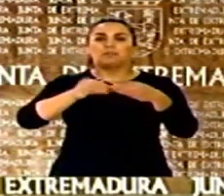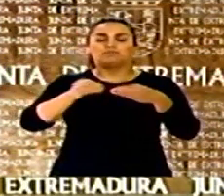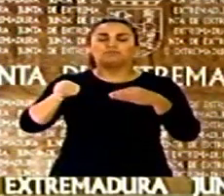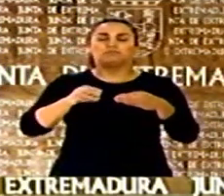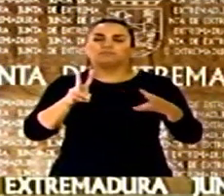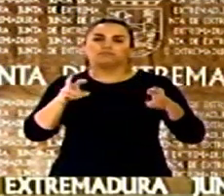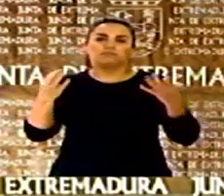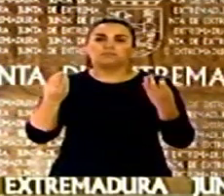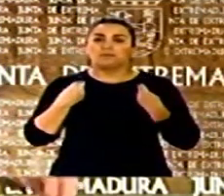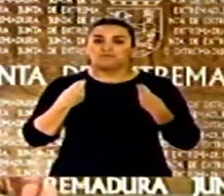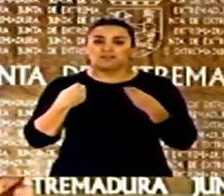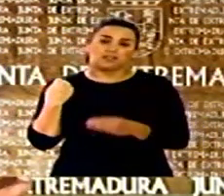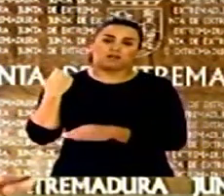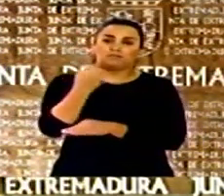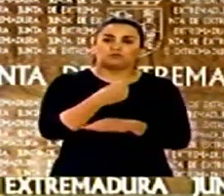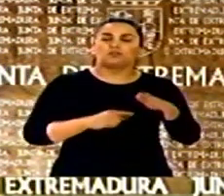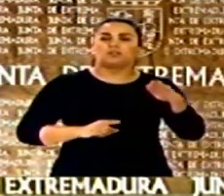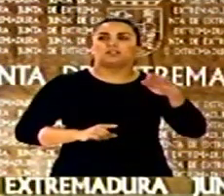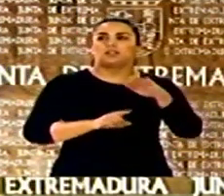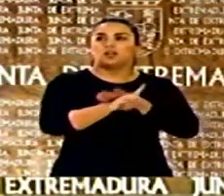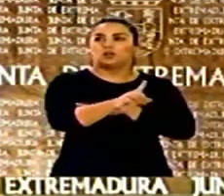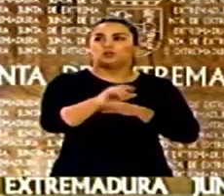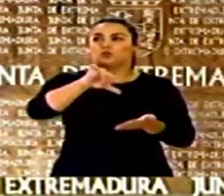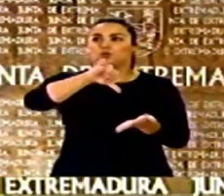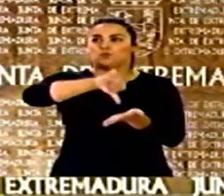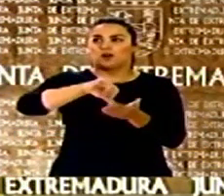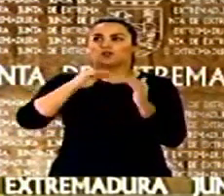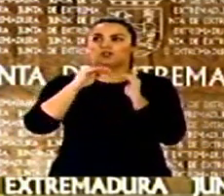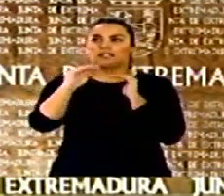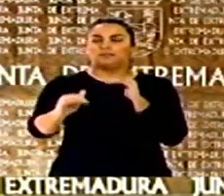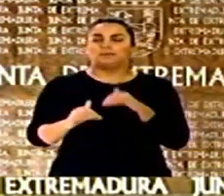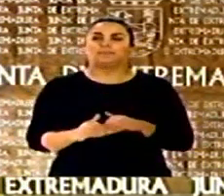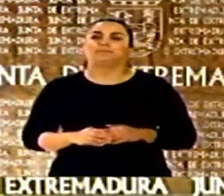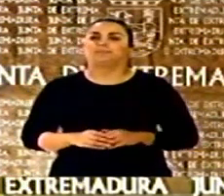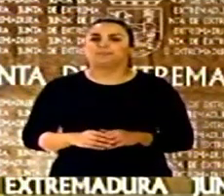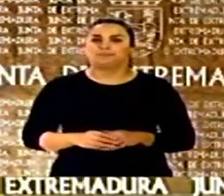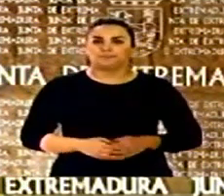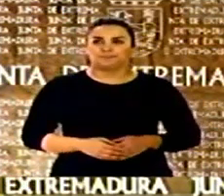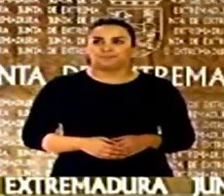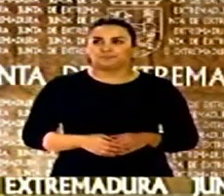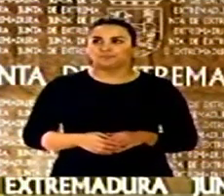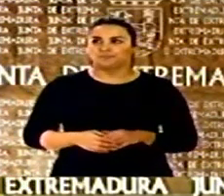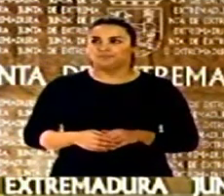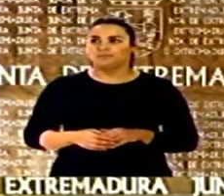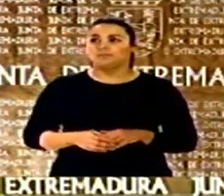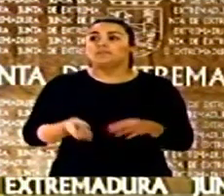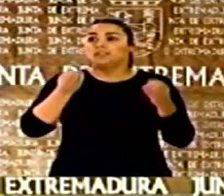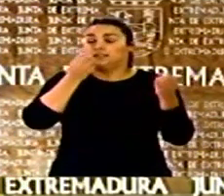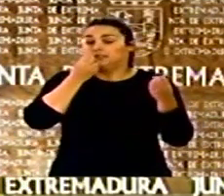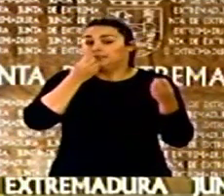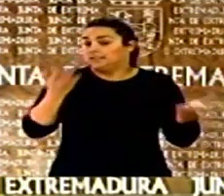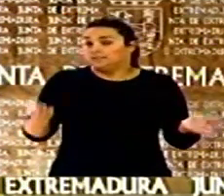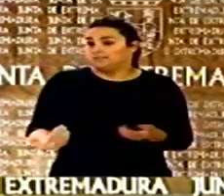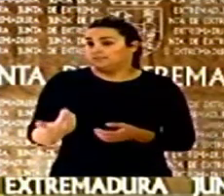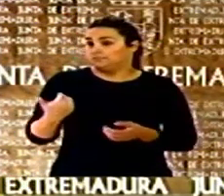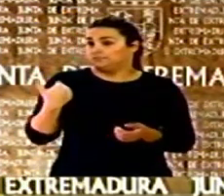euros y un programa de ayuda al alquiler de la vivienda con una inversión de 2.400.000